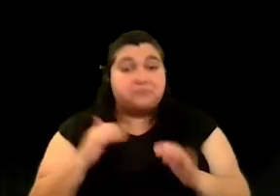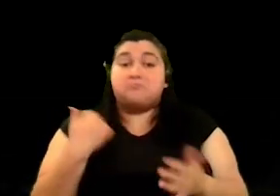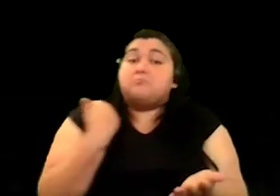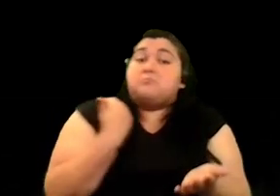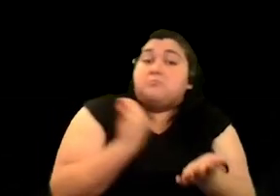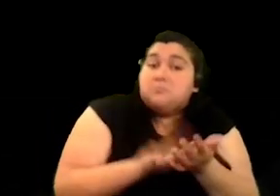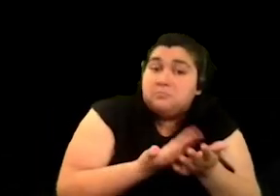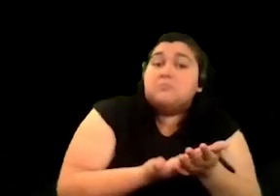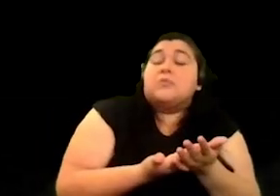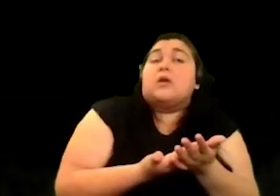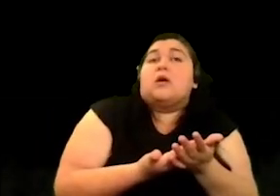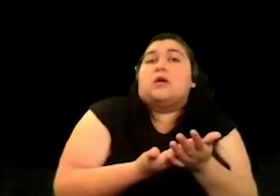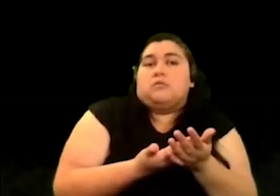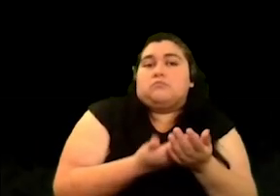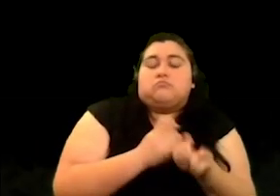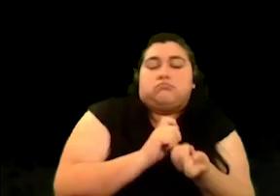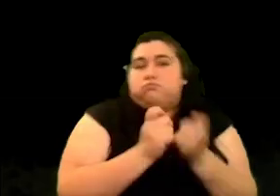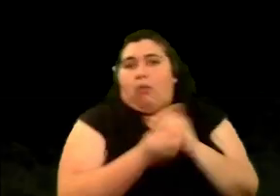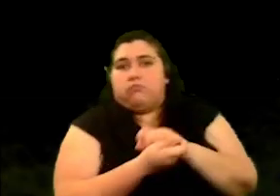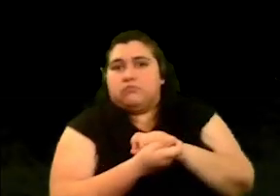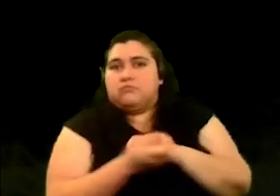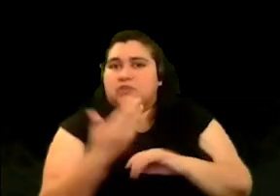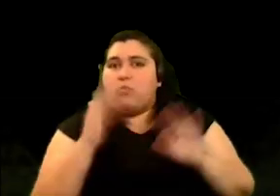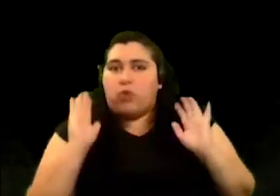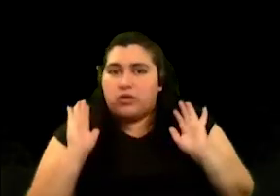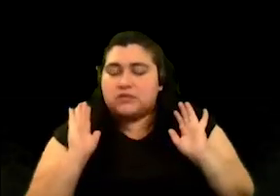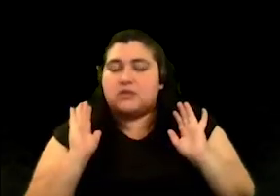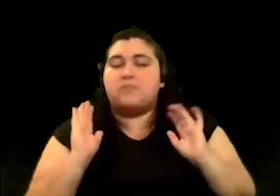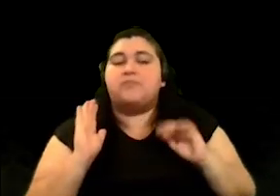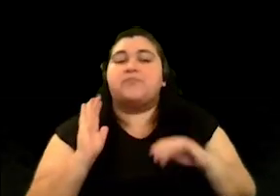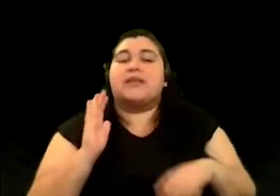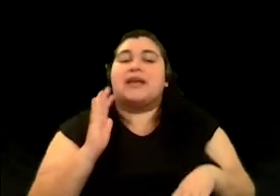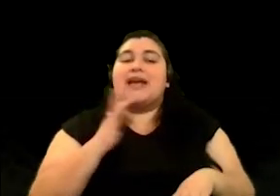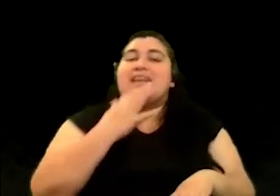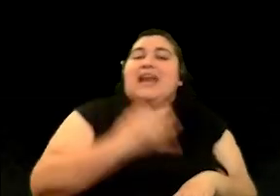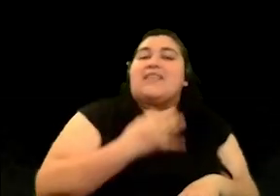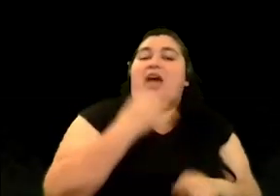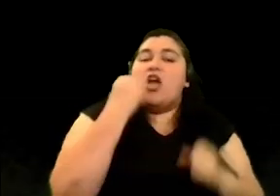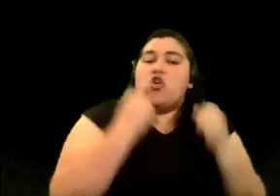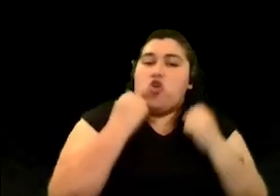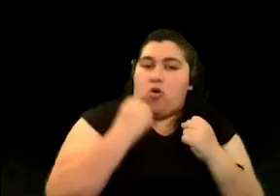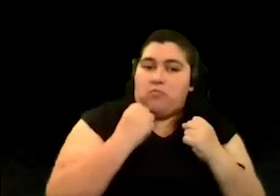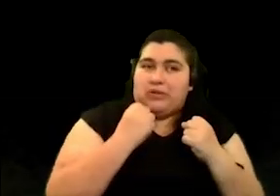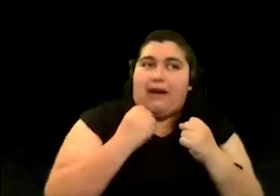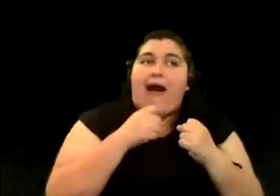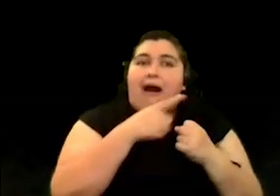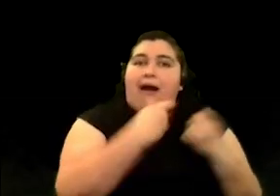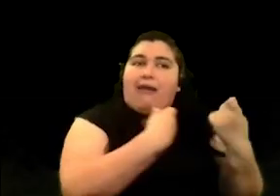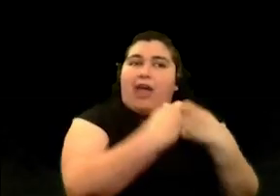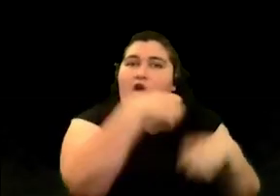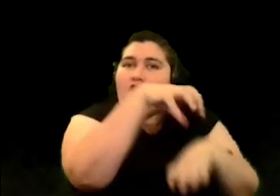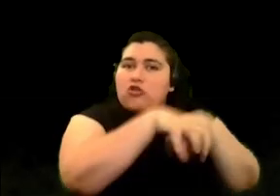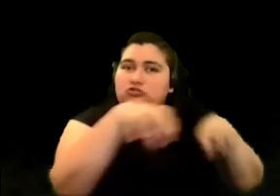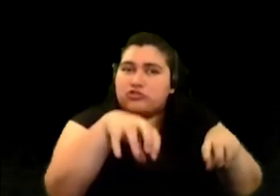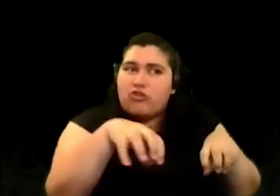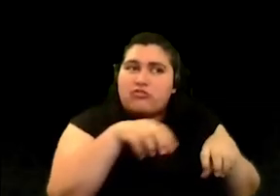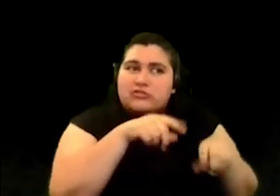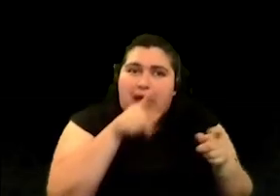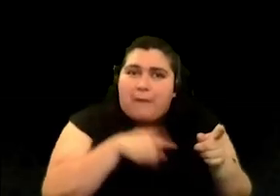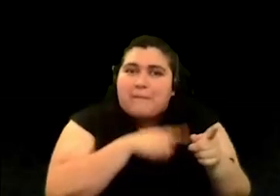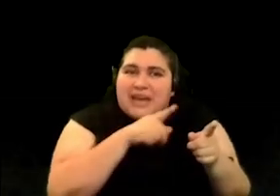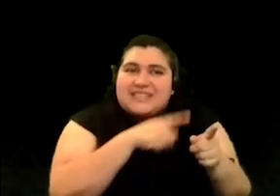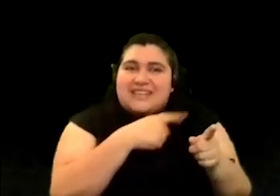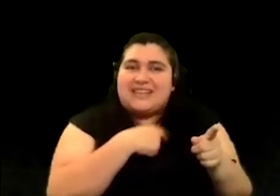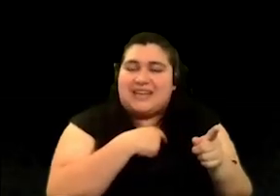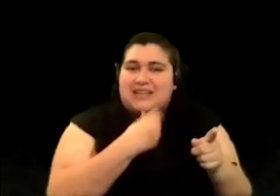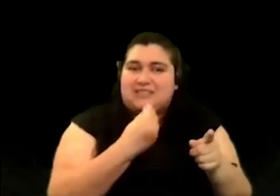violente la realidad económica. Voy a tener que aplicar la realidad económica al propósito de negocios que perseguí. Esto lo dijo Yarach hace 60 años, o sea, ni siquiera tuvimos que